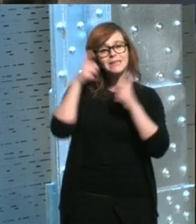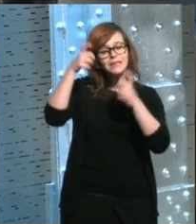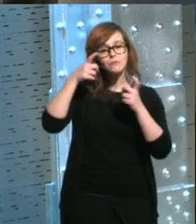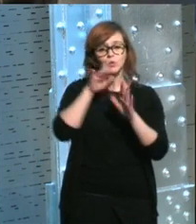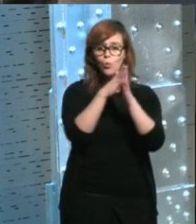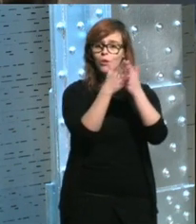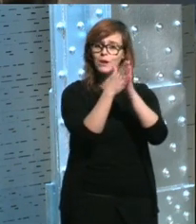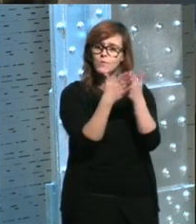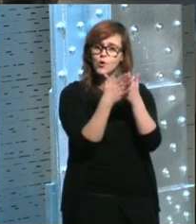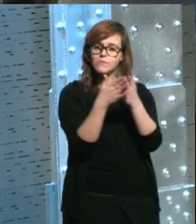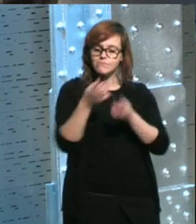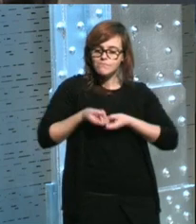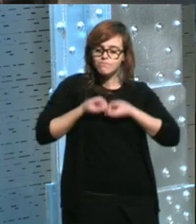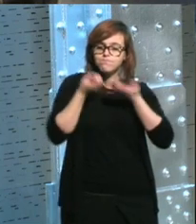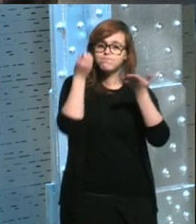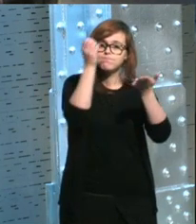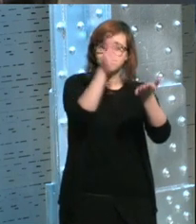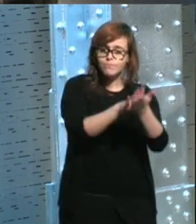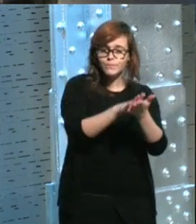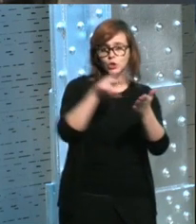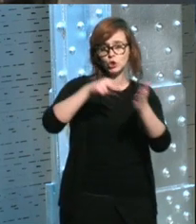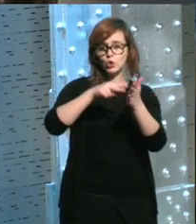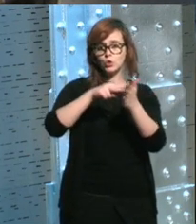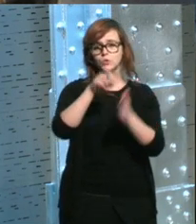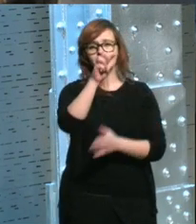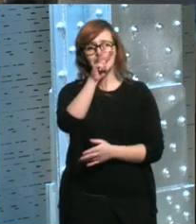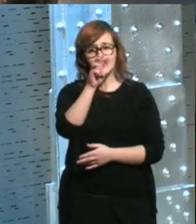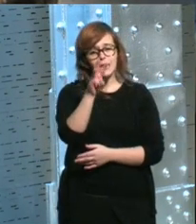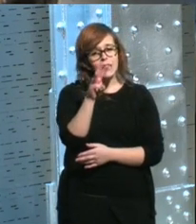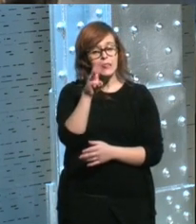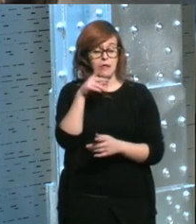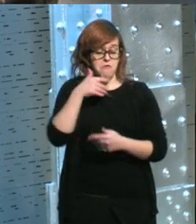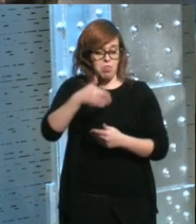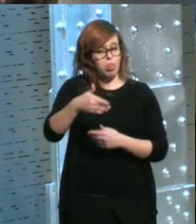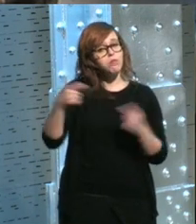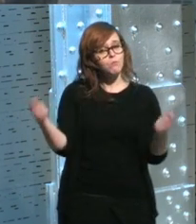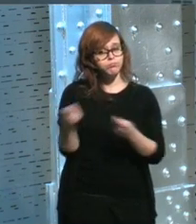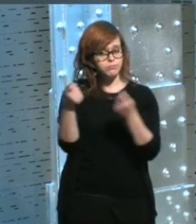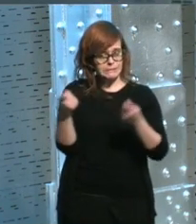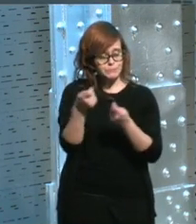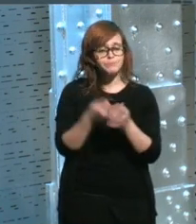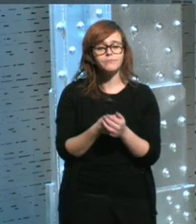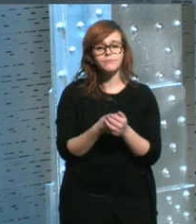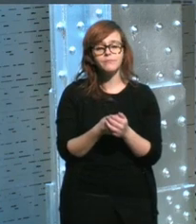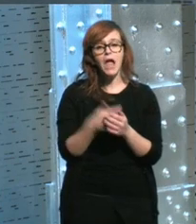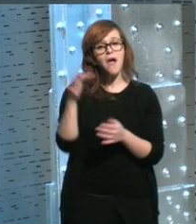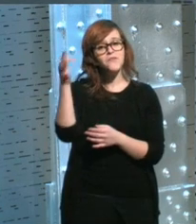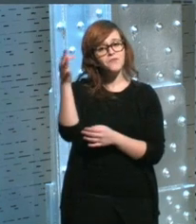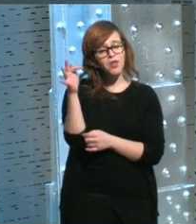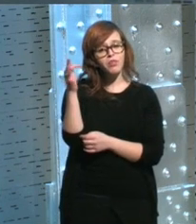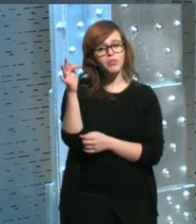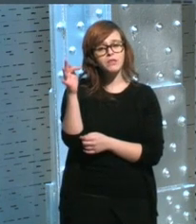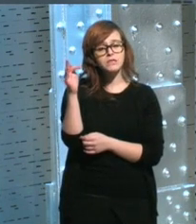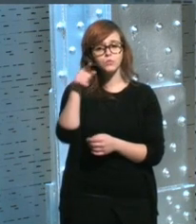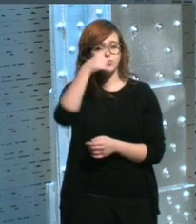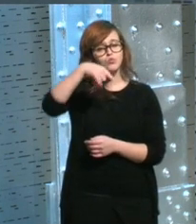libro que escribirá a lo largo de 2013 y que publicaremos próximamente. Francis, conocido de